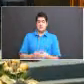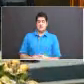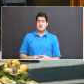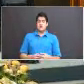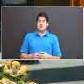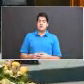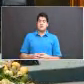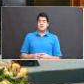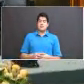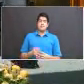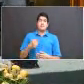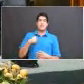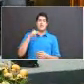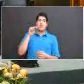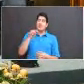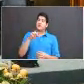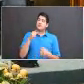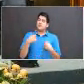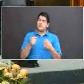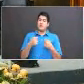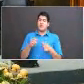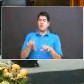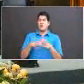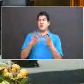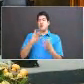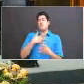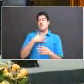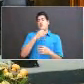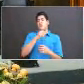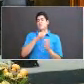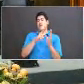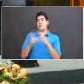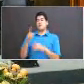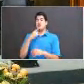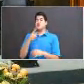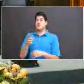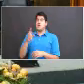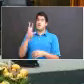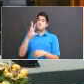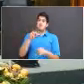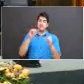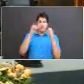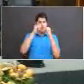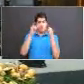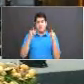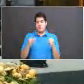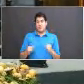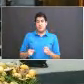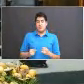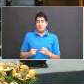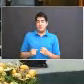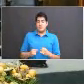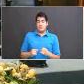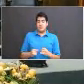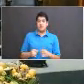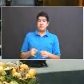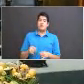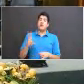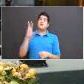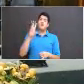pues, eso es lo que estoy pretendiendo. Como decía mi apóstol, no hubieron ídolos si no era quien los chineara.